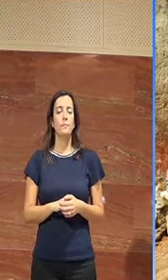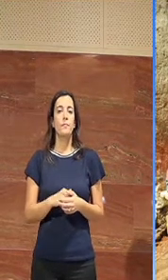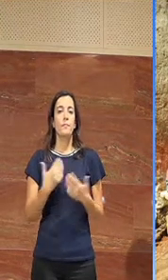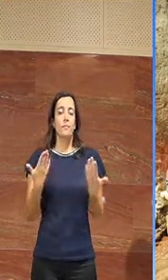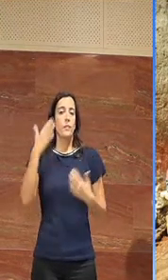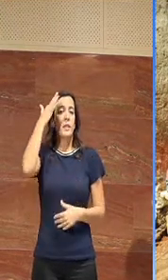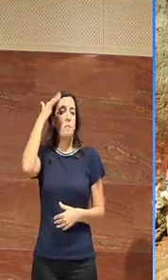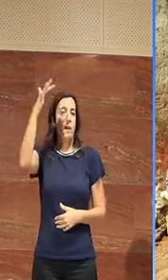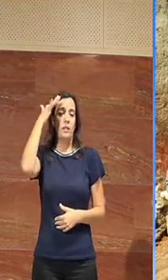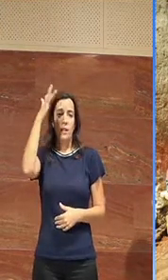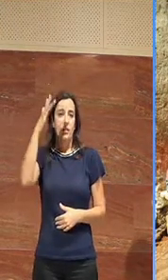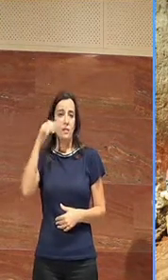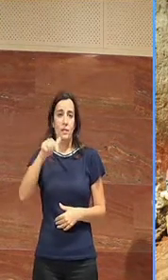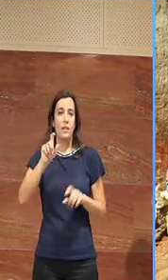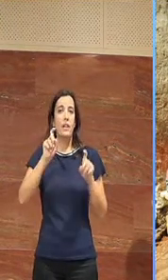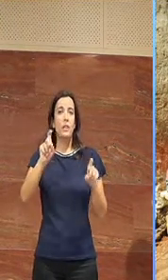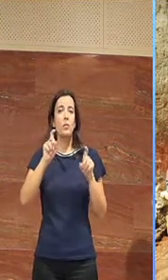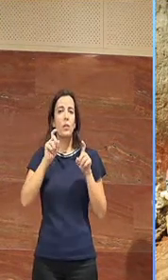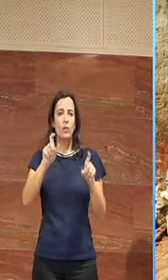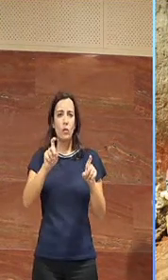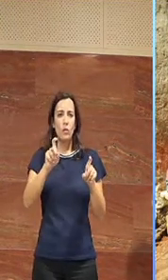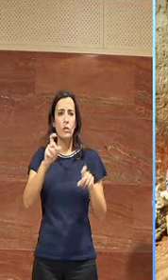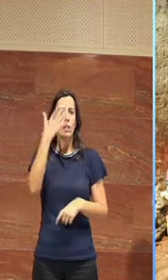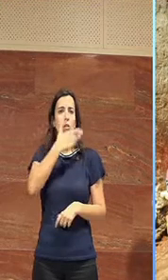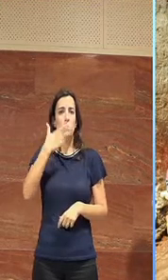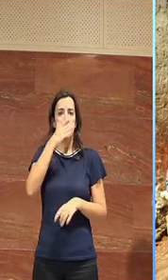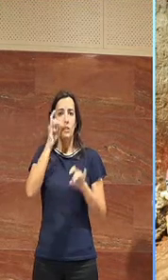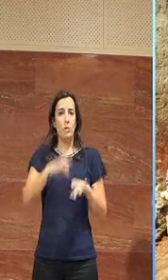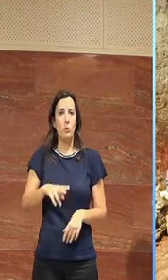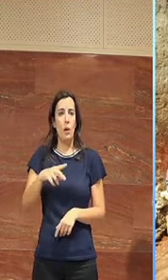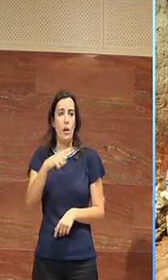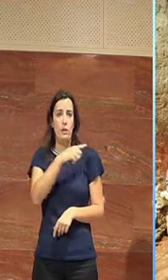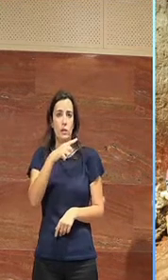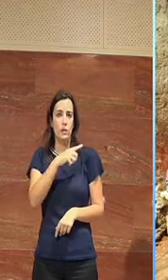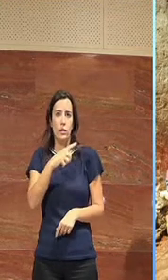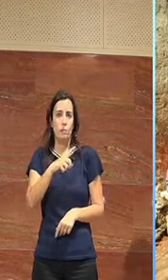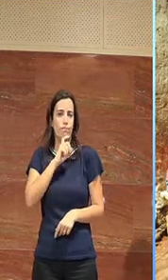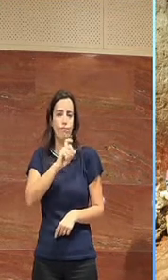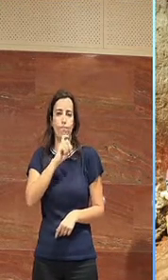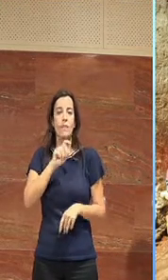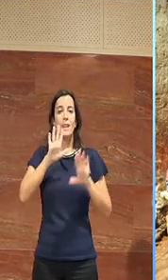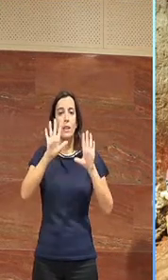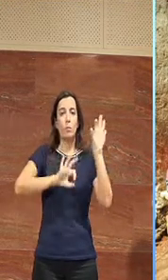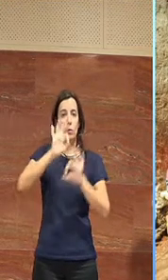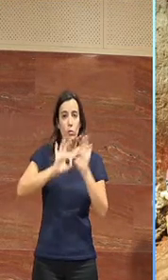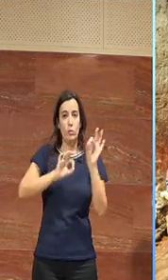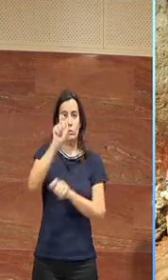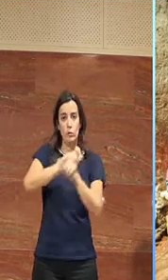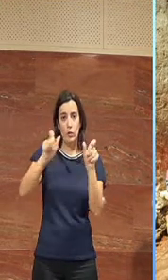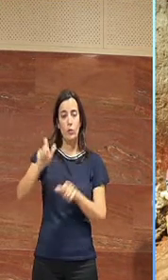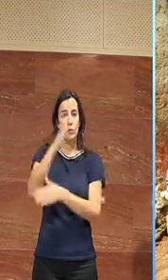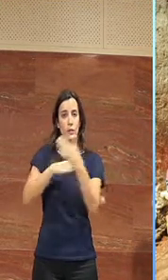podéis imaginar que aquí poco puede empezar, ¿no? En escuelas como esta. El 10% de la población